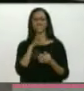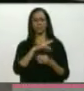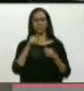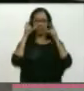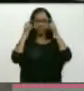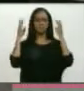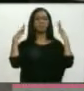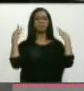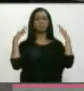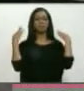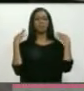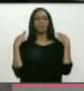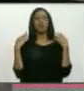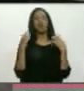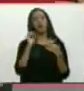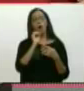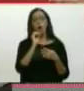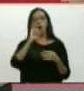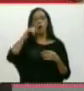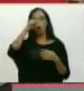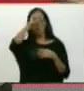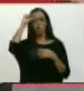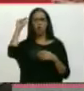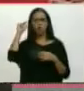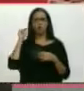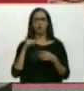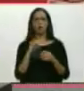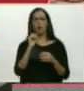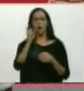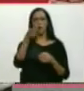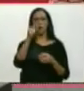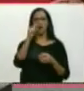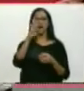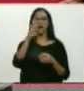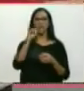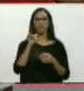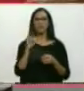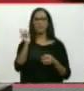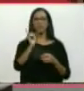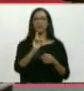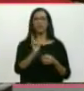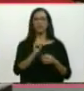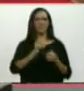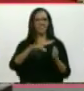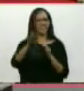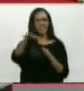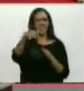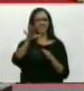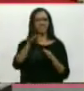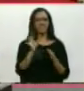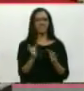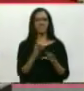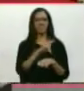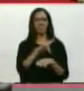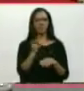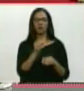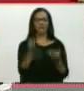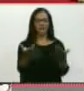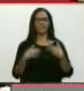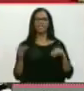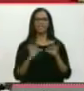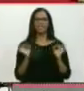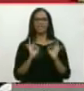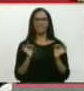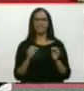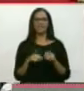señor Julio Borges. ¿Ah? Gaby Arellano. No. ¿Ah? O Carmona Estanga. No, que manden nada más a